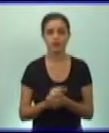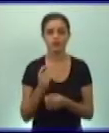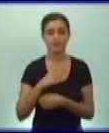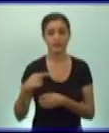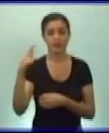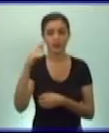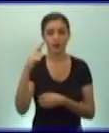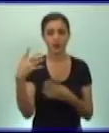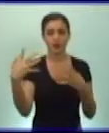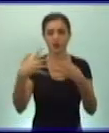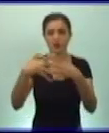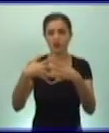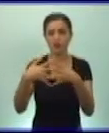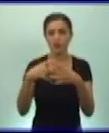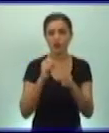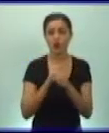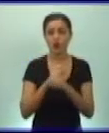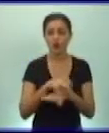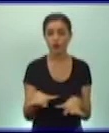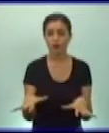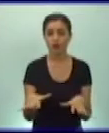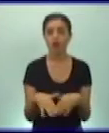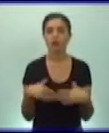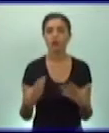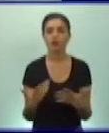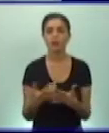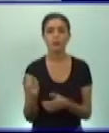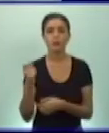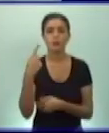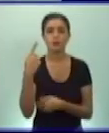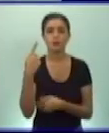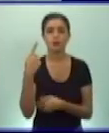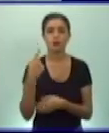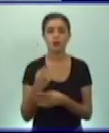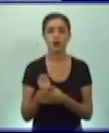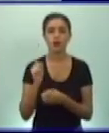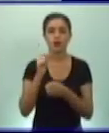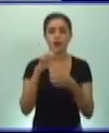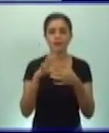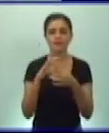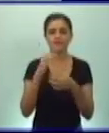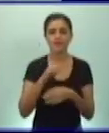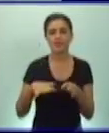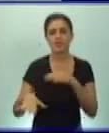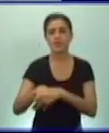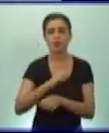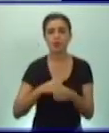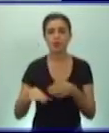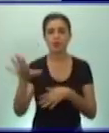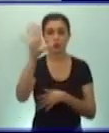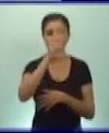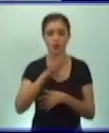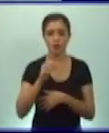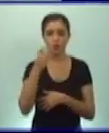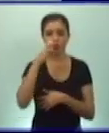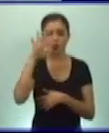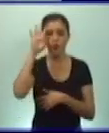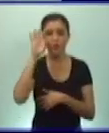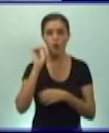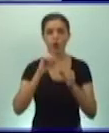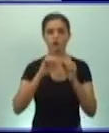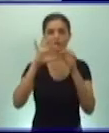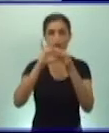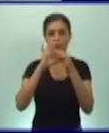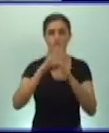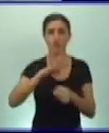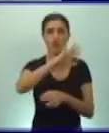relación de estos componentes naturales está dada en primer lugar por la situación geográfica de Cuba, que siempre la hemos venido trabajando